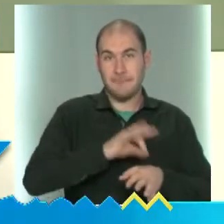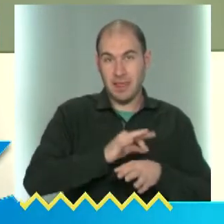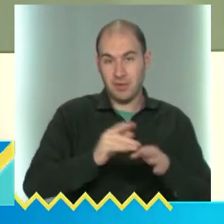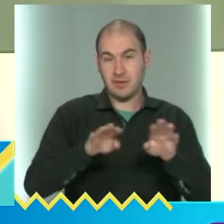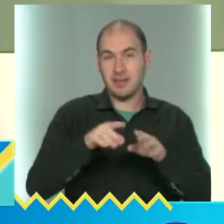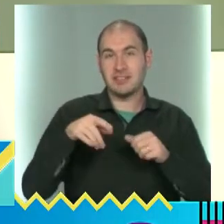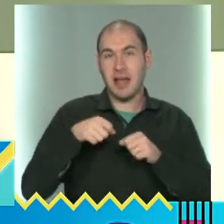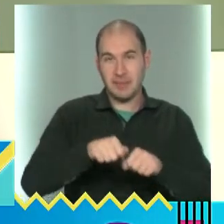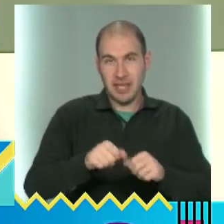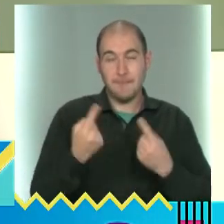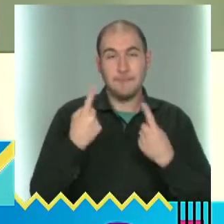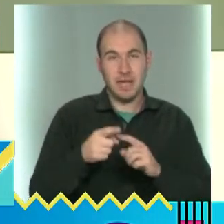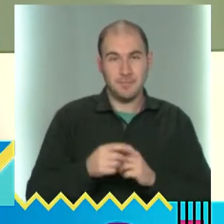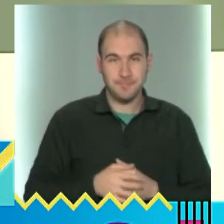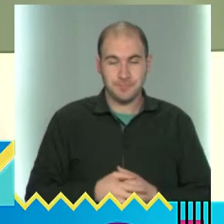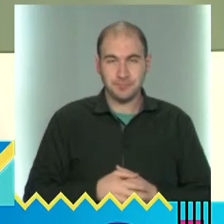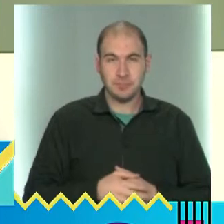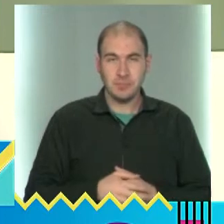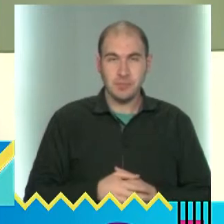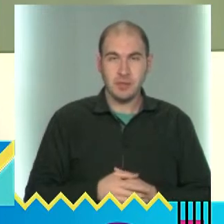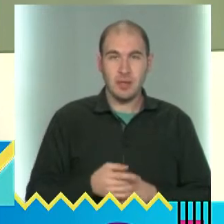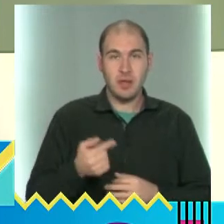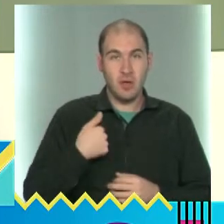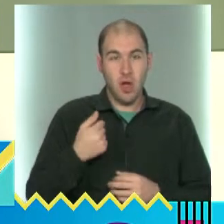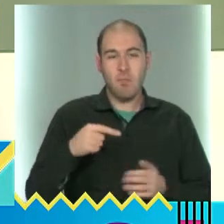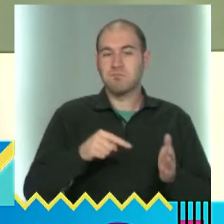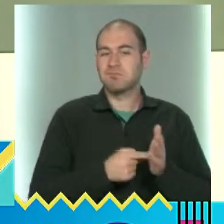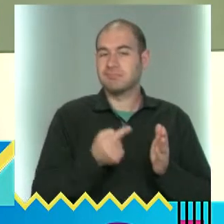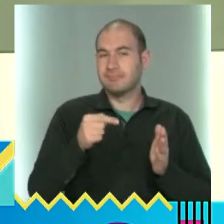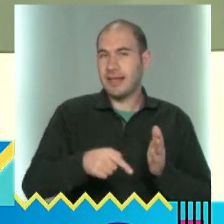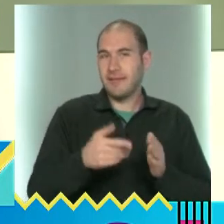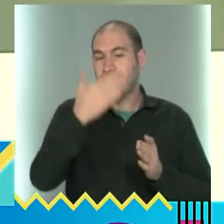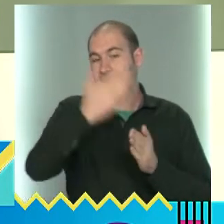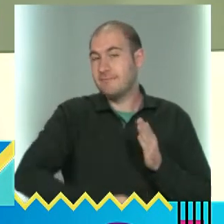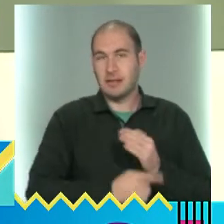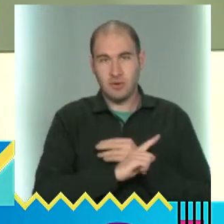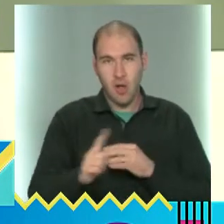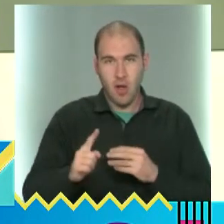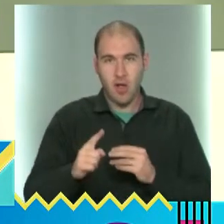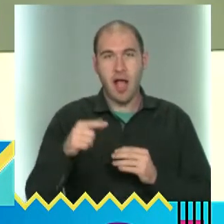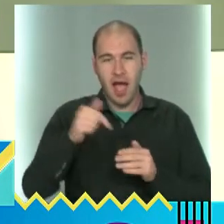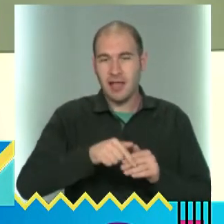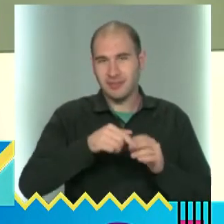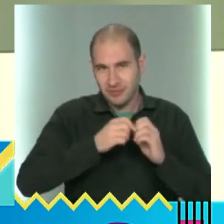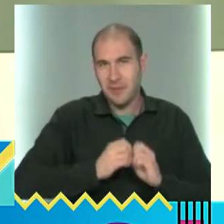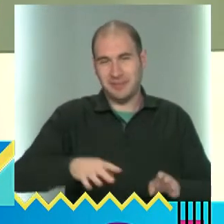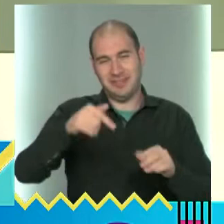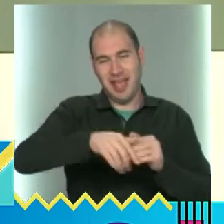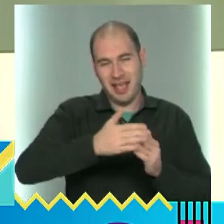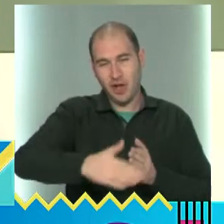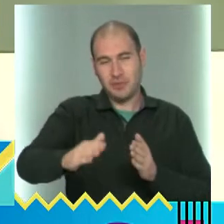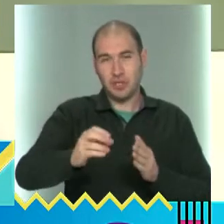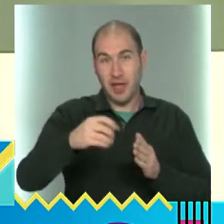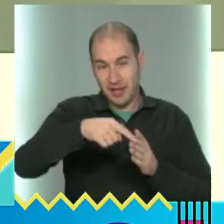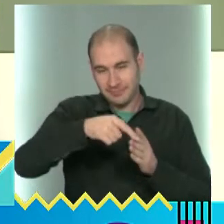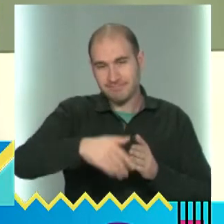camilla. Pero cuando llegamos a ese punto no es el final, es realmente el comienzo. Porque a partir